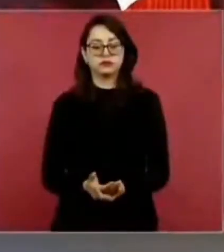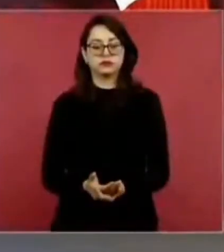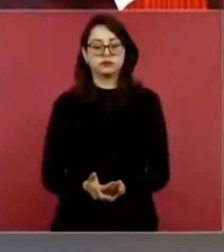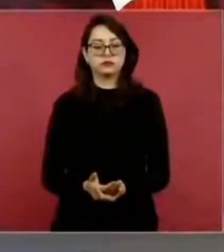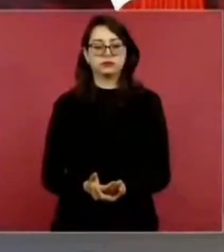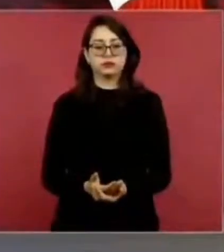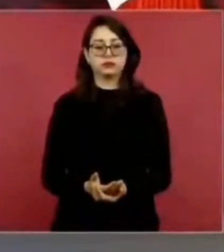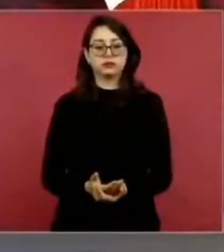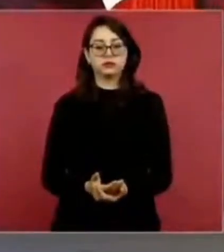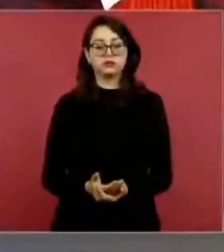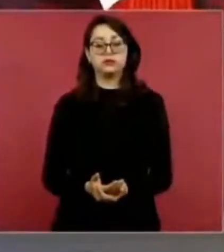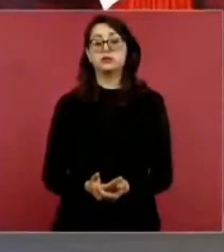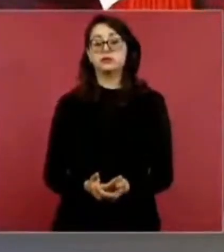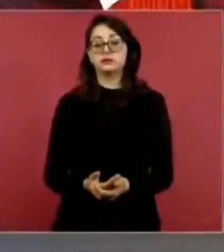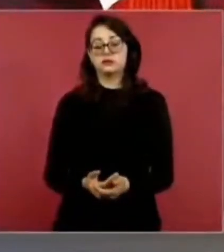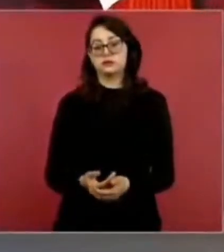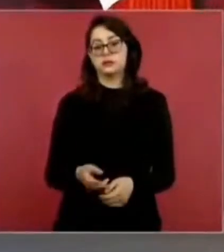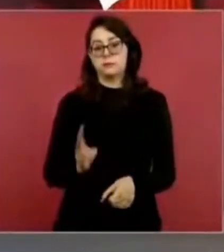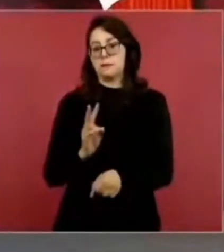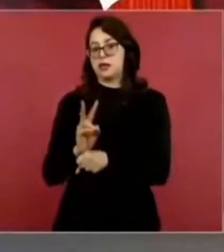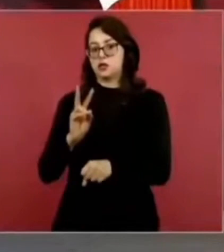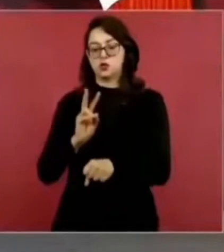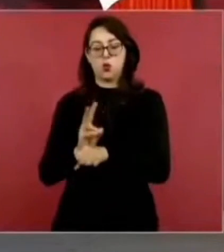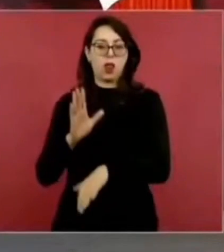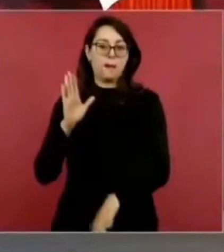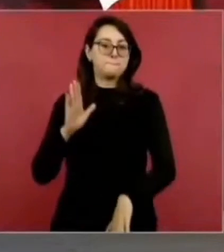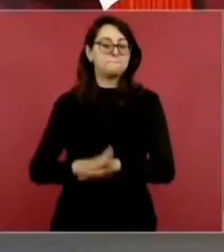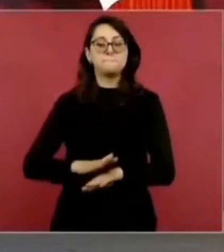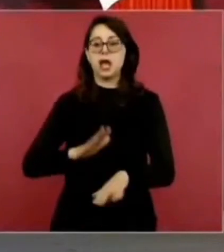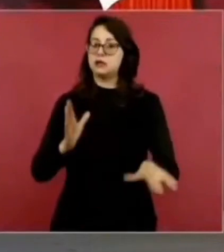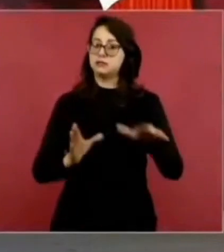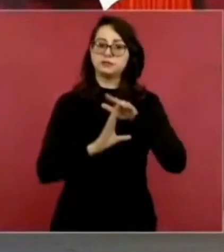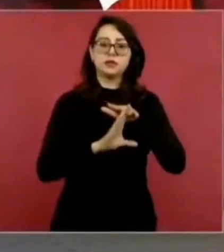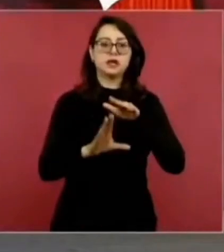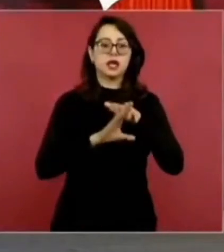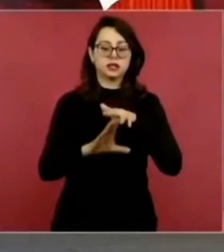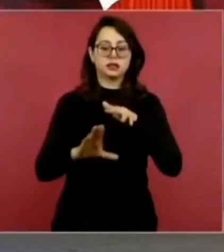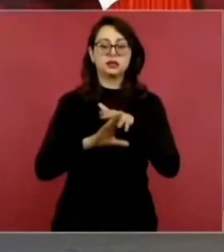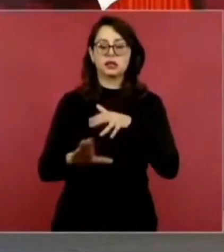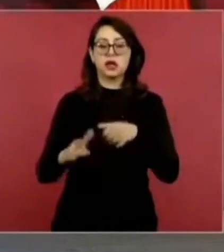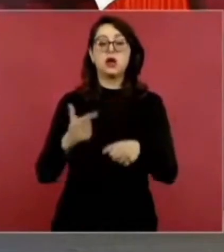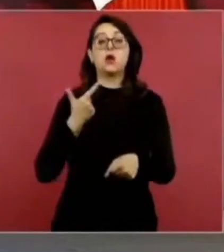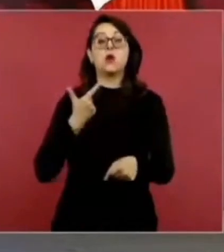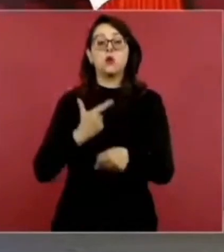Guatemala, estuvo también una representación de Guatemala.